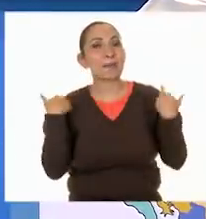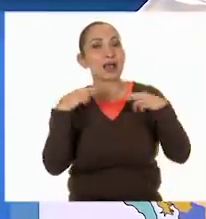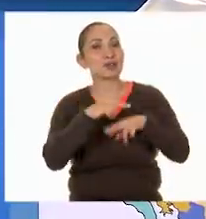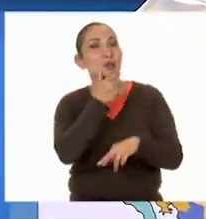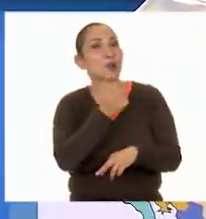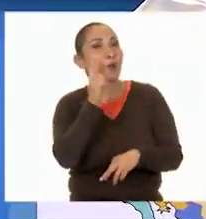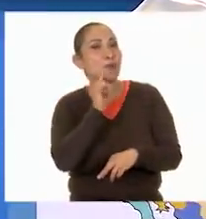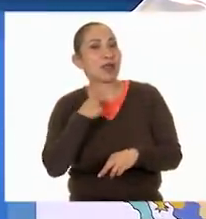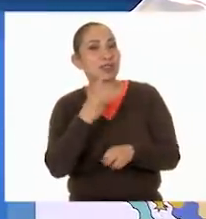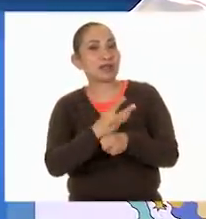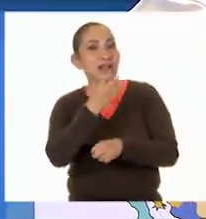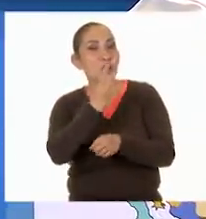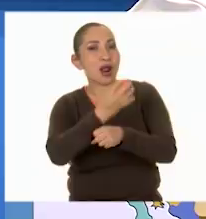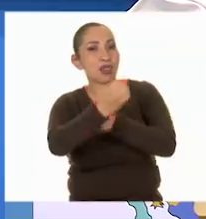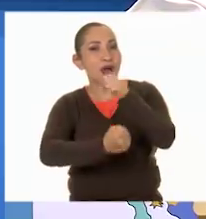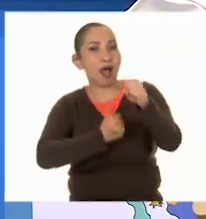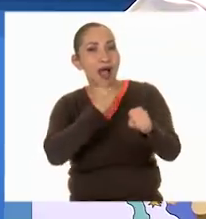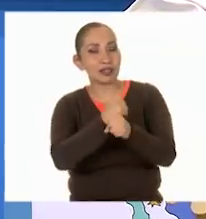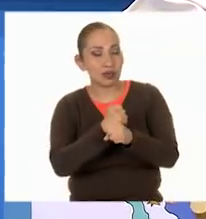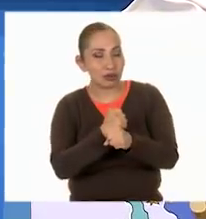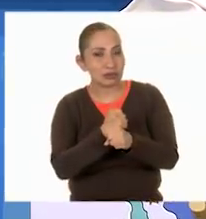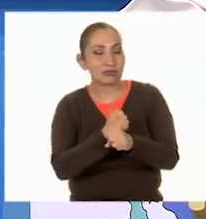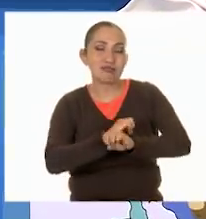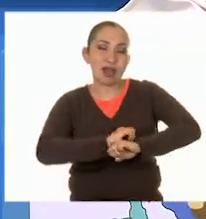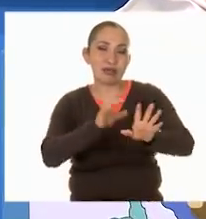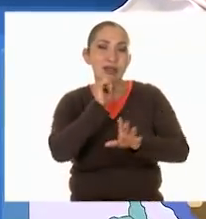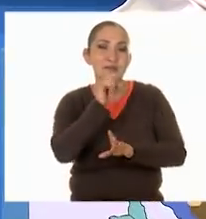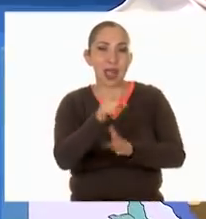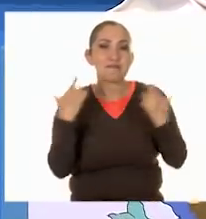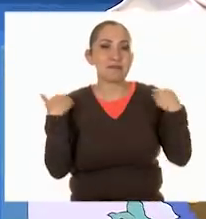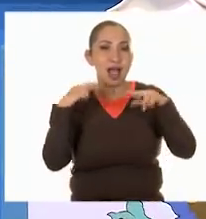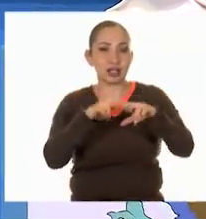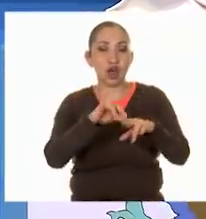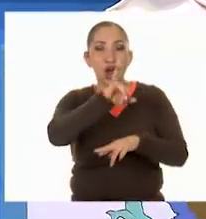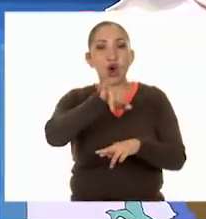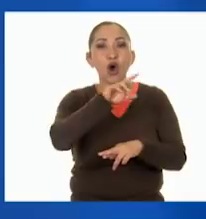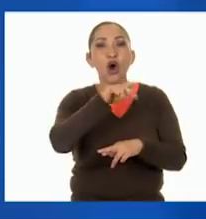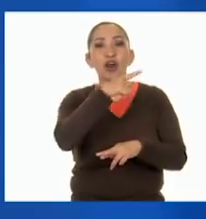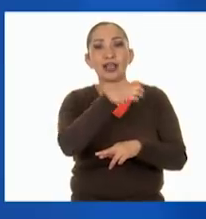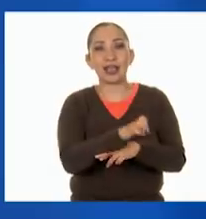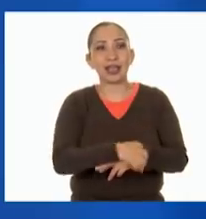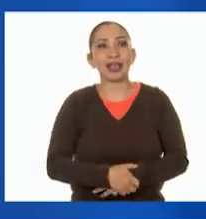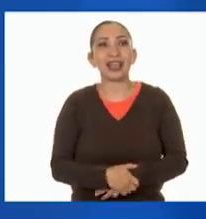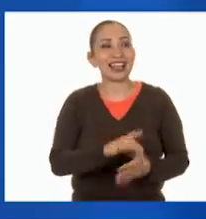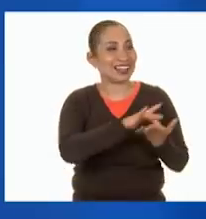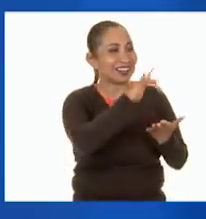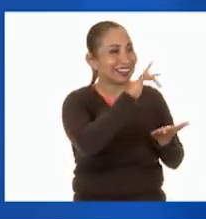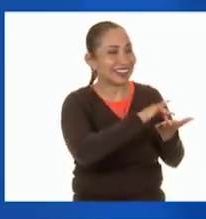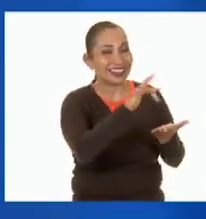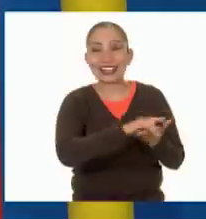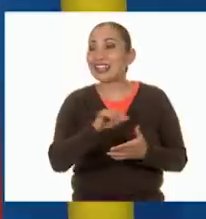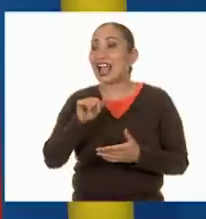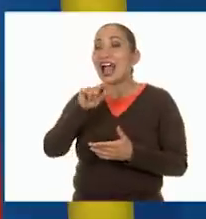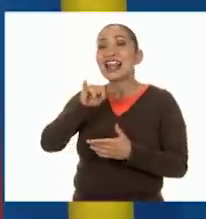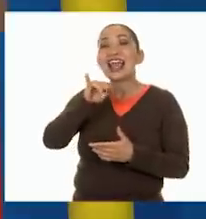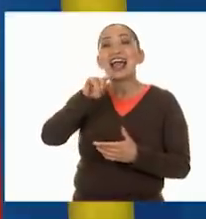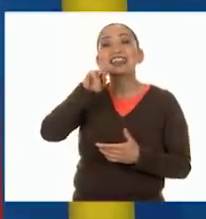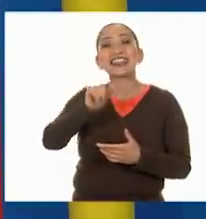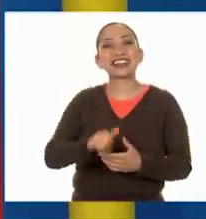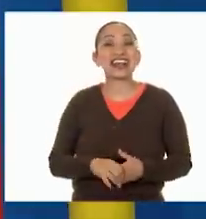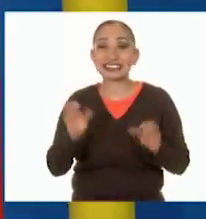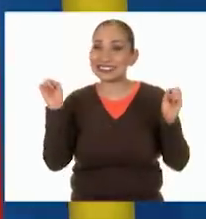y maestros de tercero y cuarto grado. Y por supuesto a nuestros maestros Jorge Calderón. Gracias. Y Alejandra